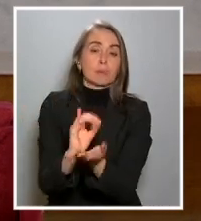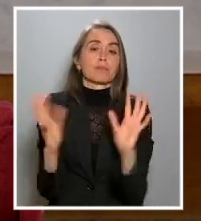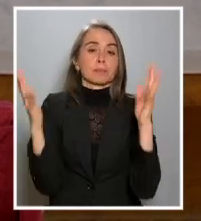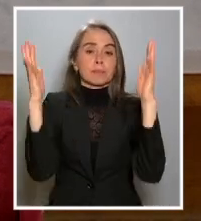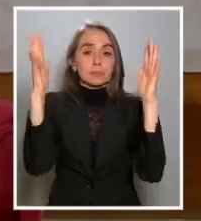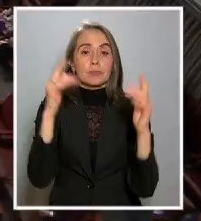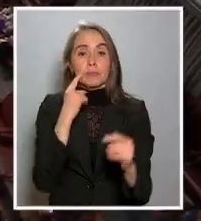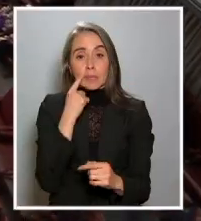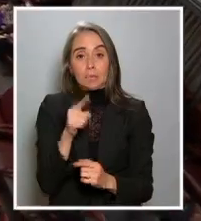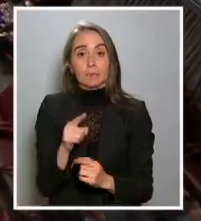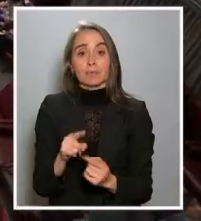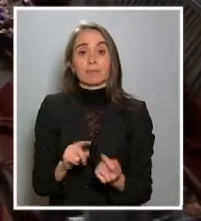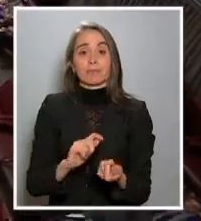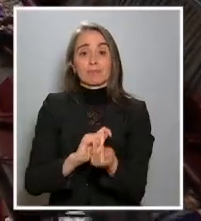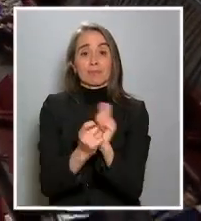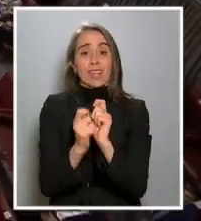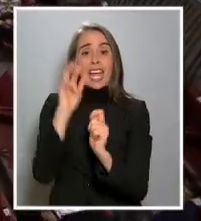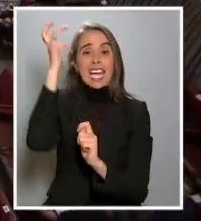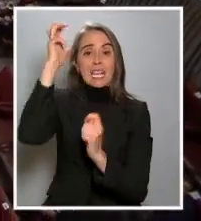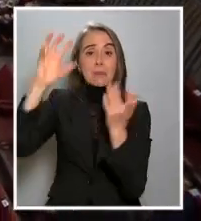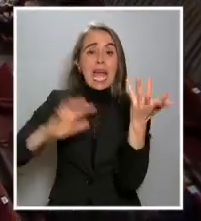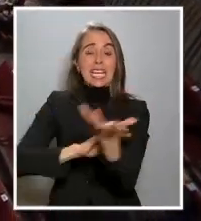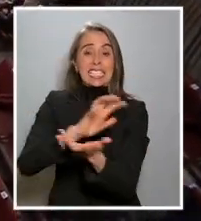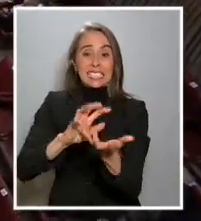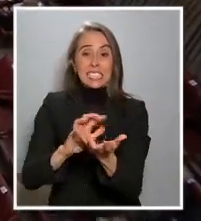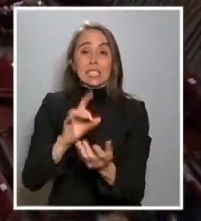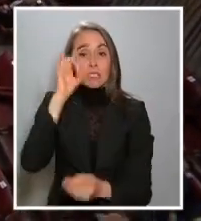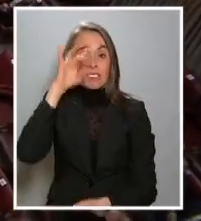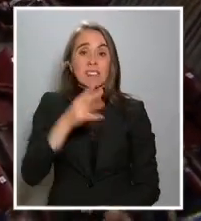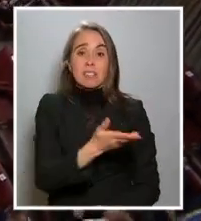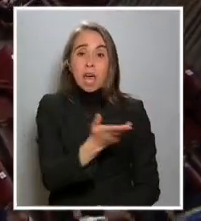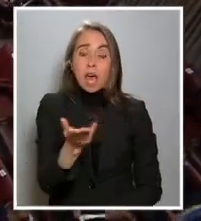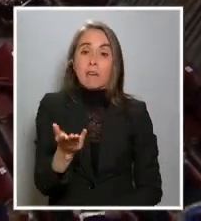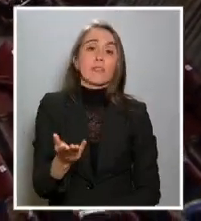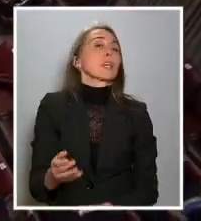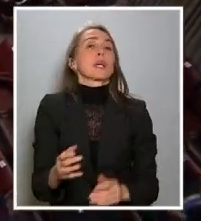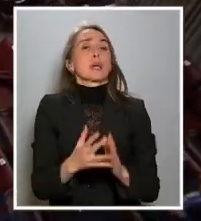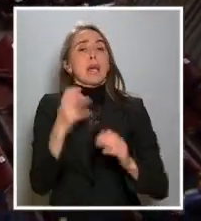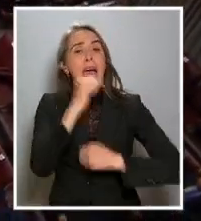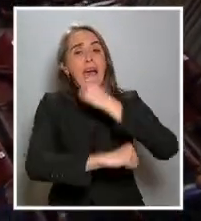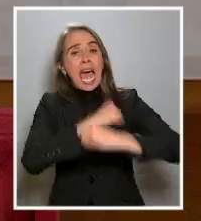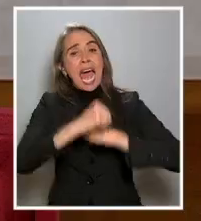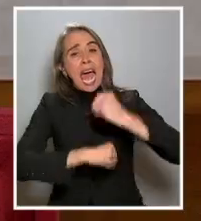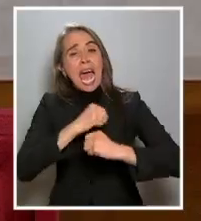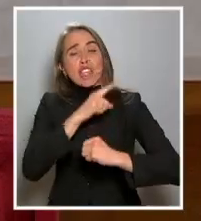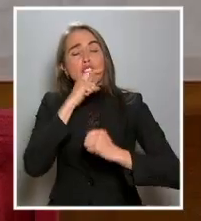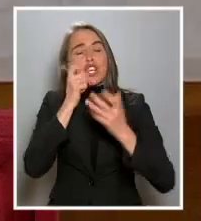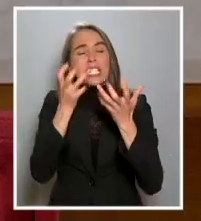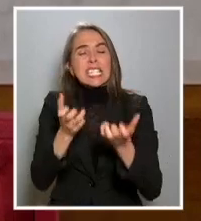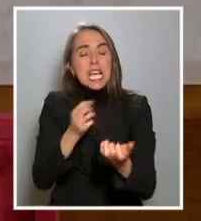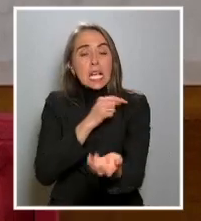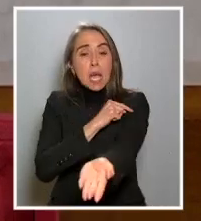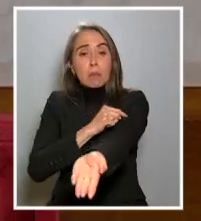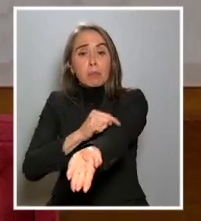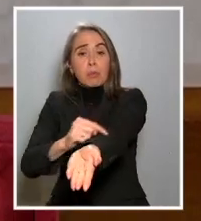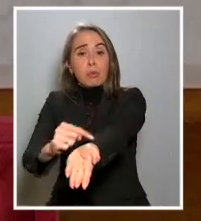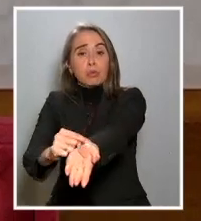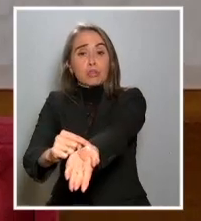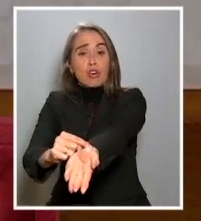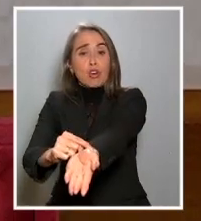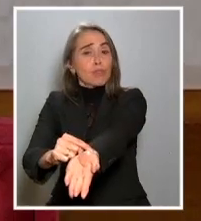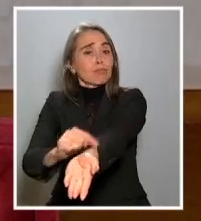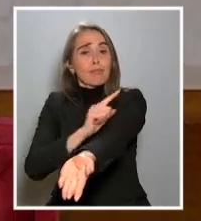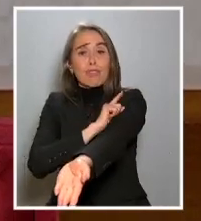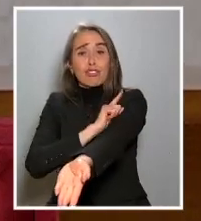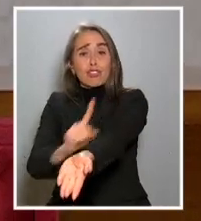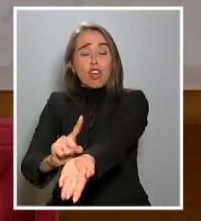crisis climática, sabemos, se expresa también en la mega sequía que afecta a prácticamente todo